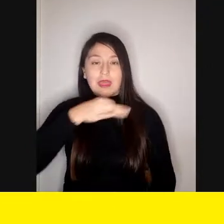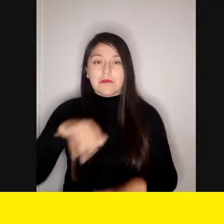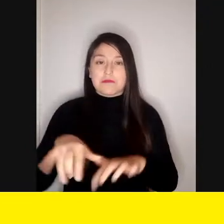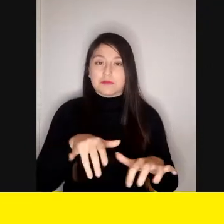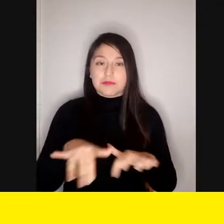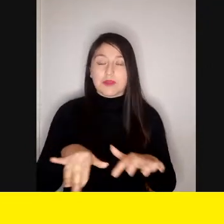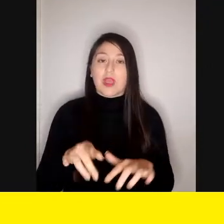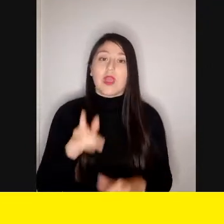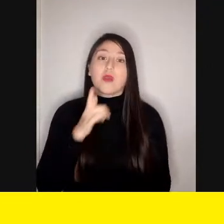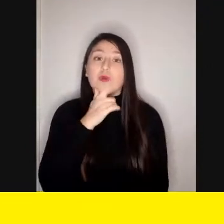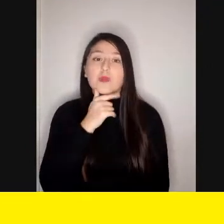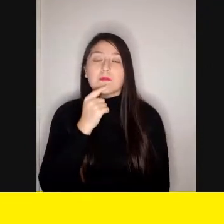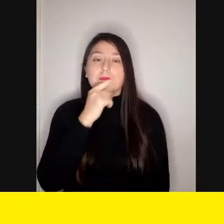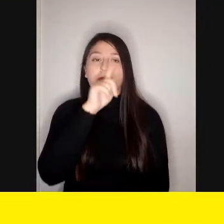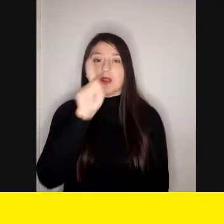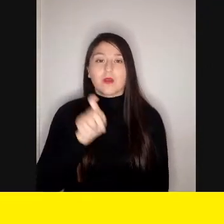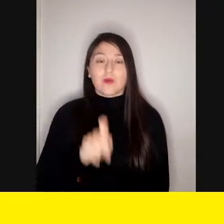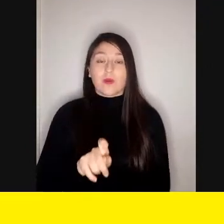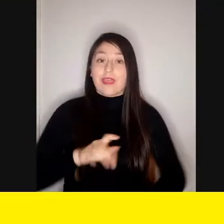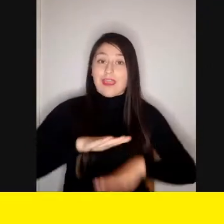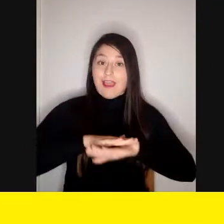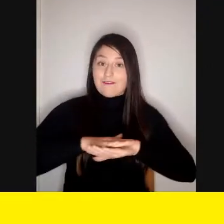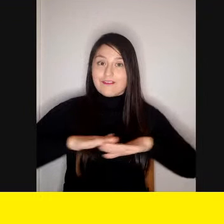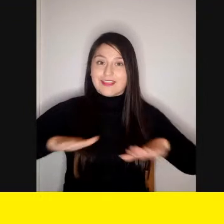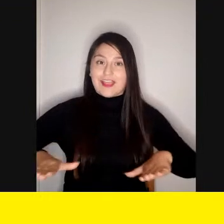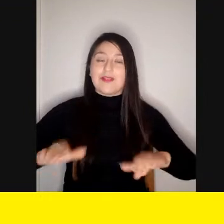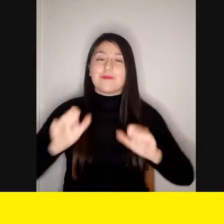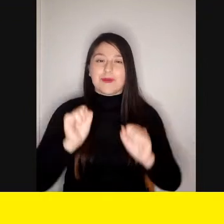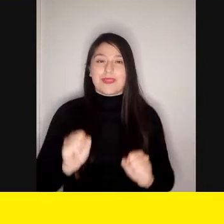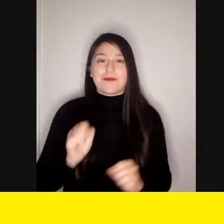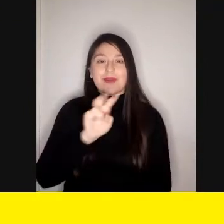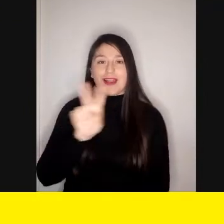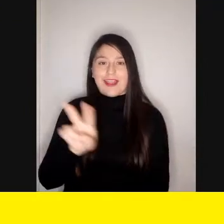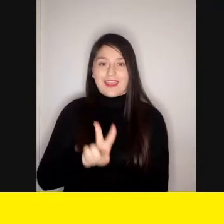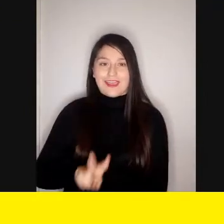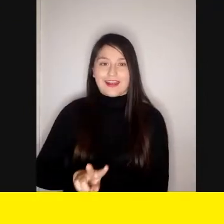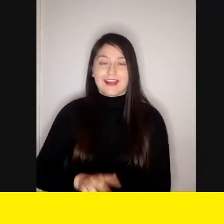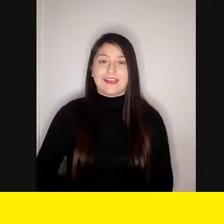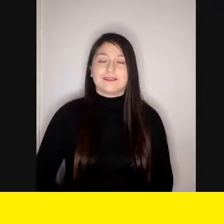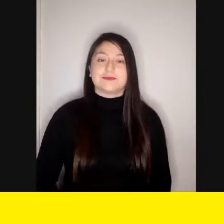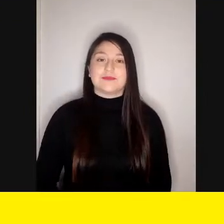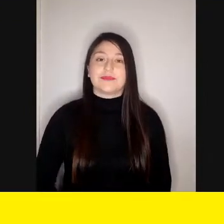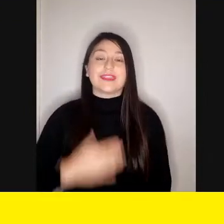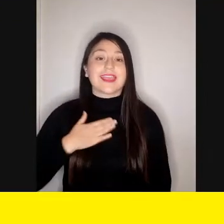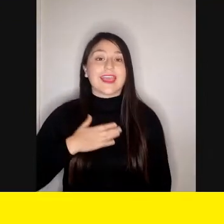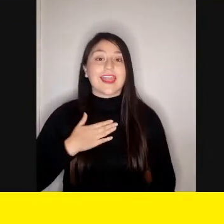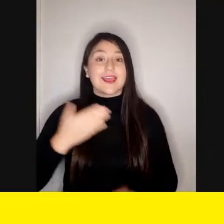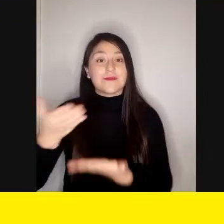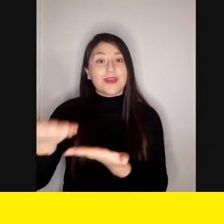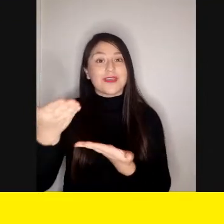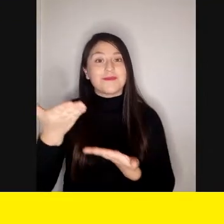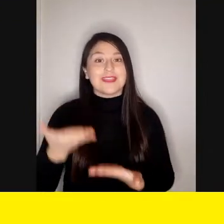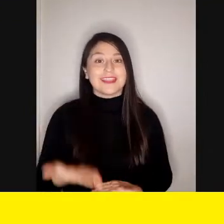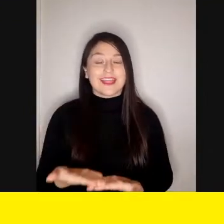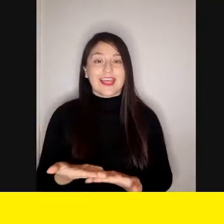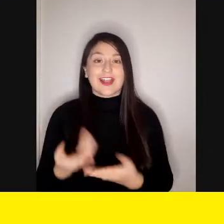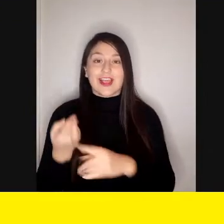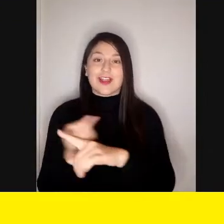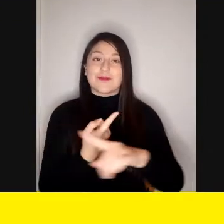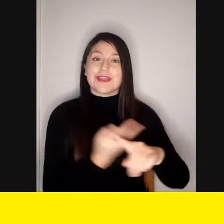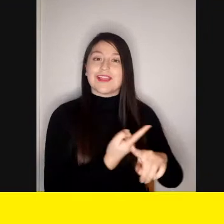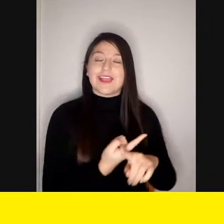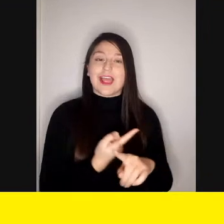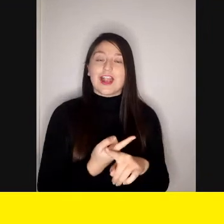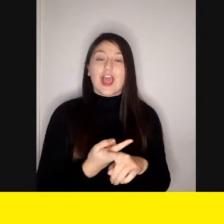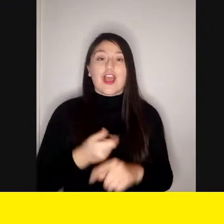y podamos leerlas al final de este panel. Queremos invitarlos a los diálogos con la